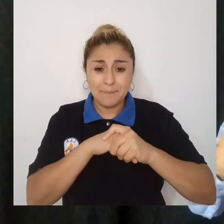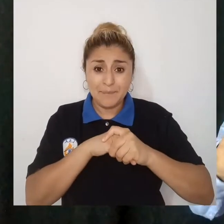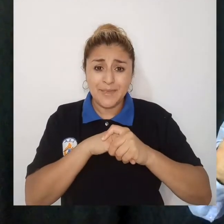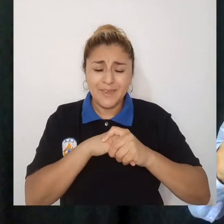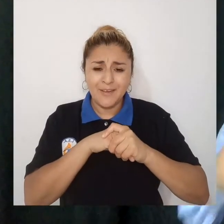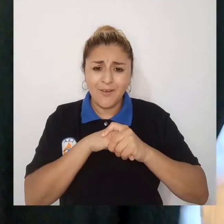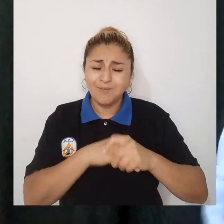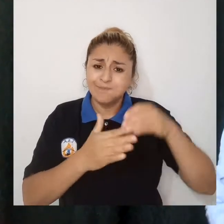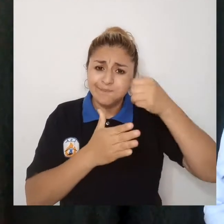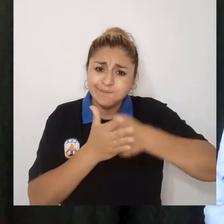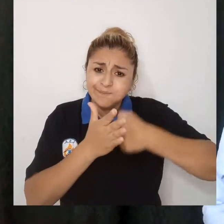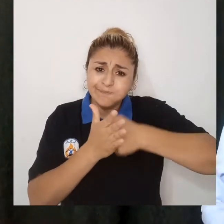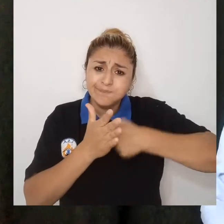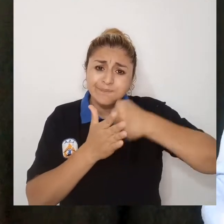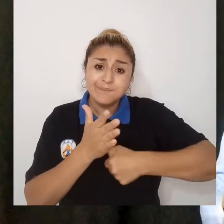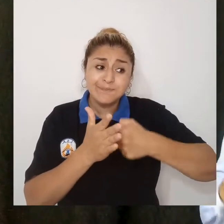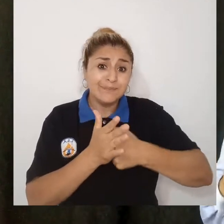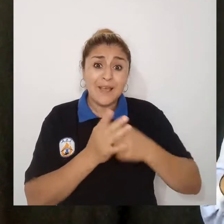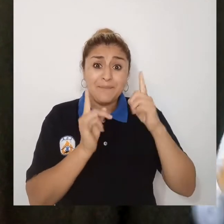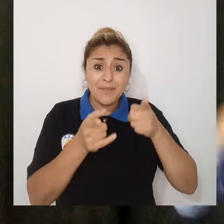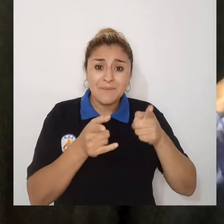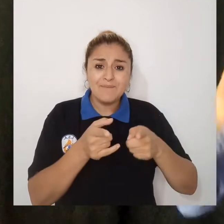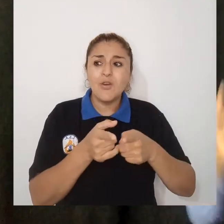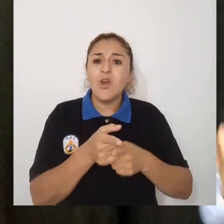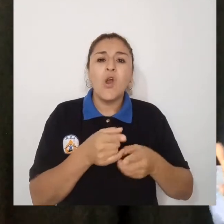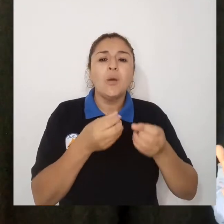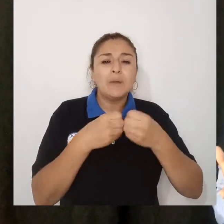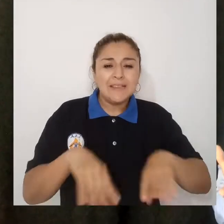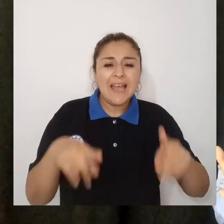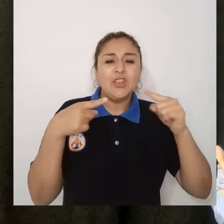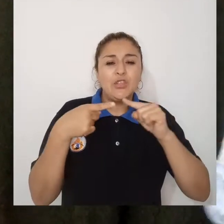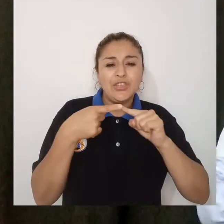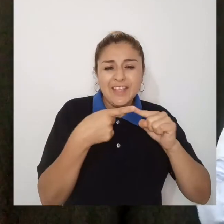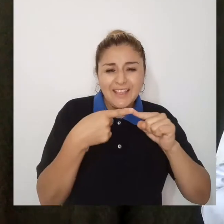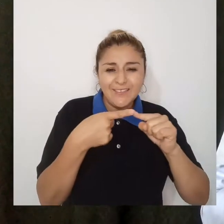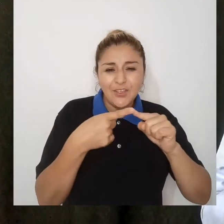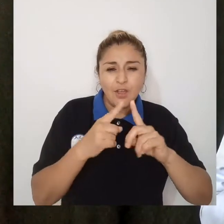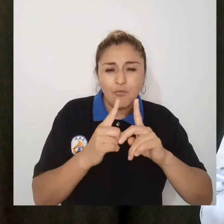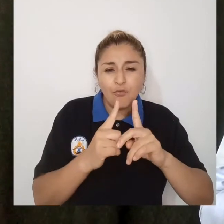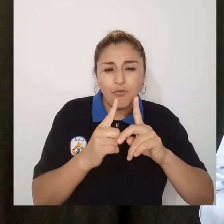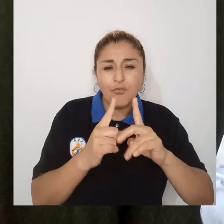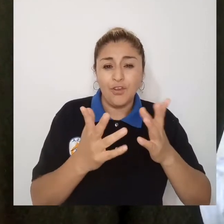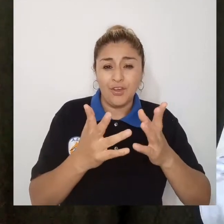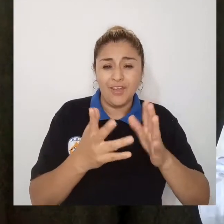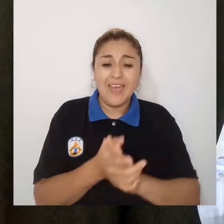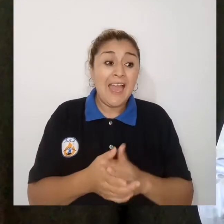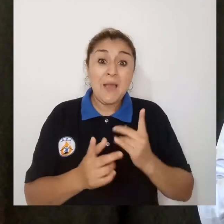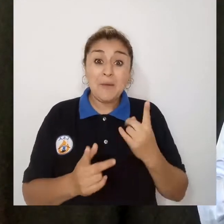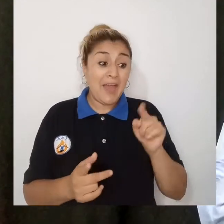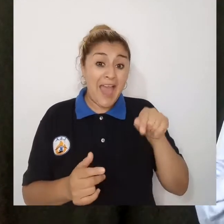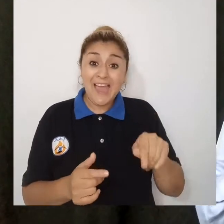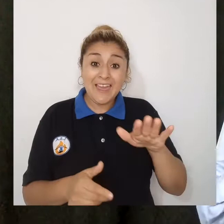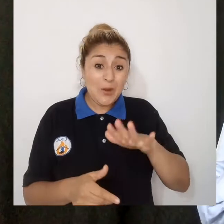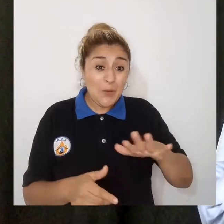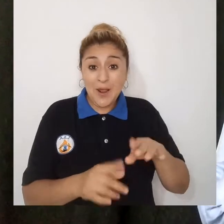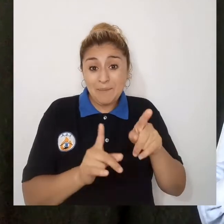estableciendo relaciones hay del mismo sitio en un mismo lugar y esto es